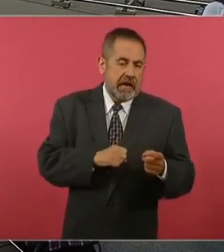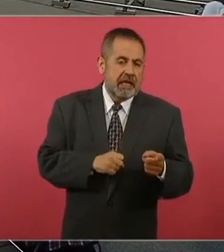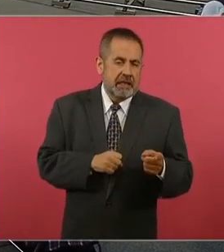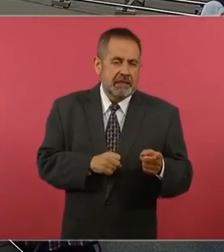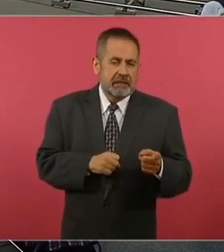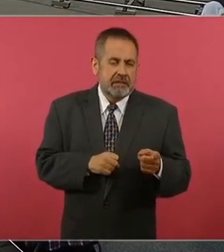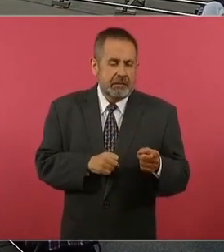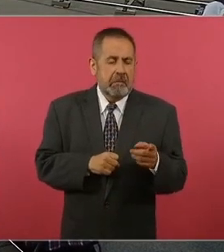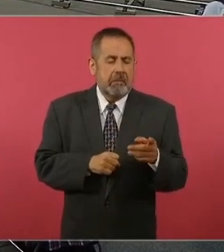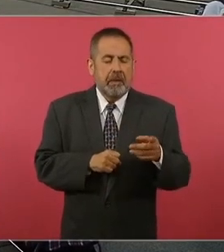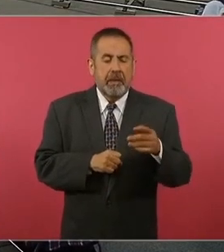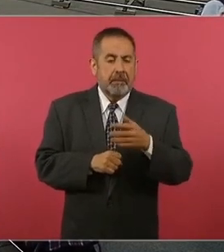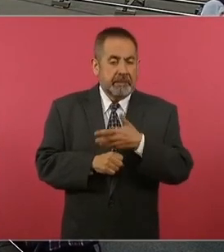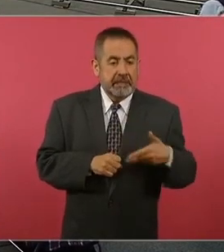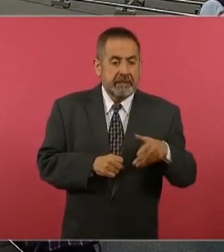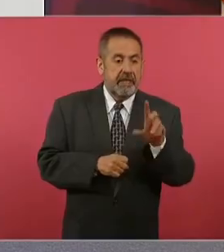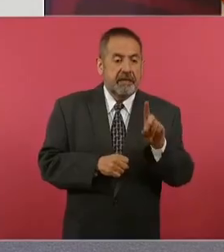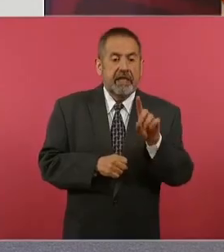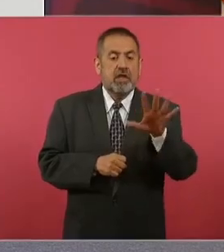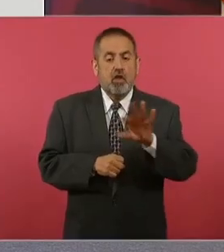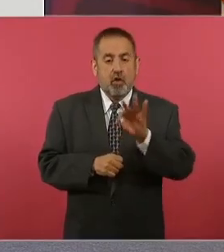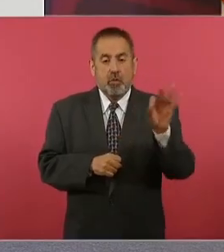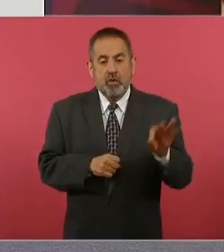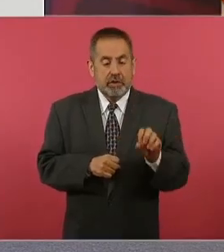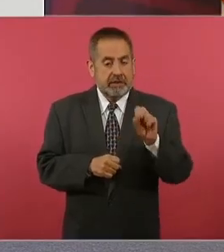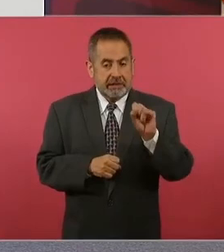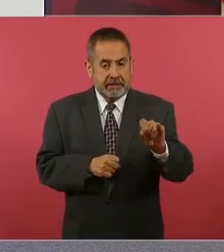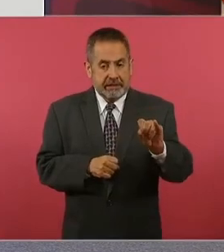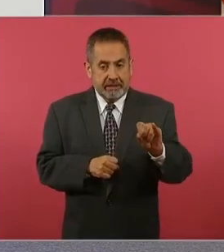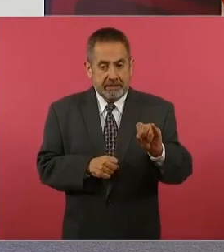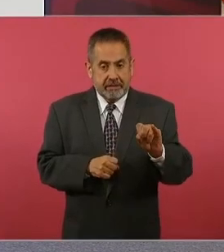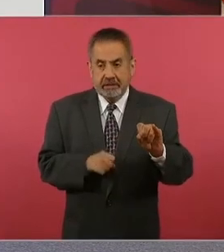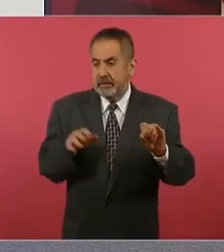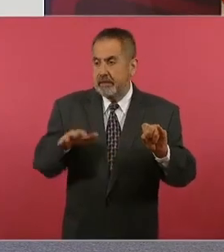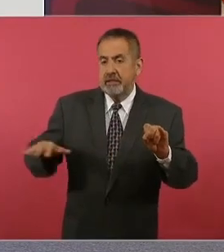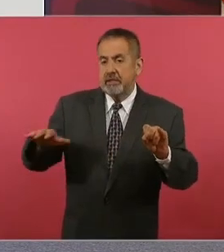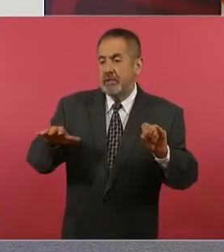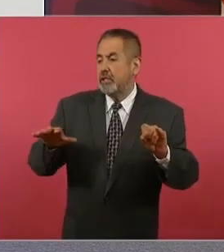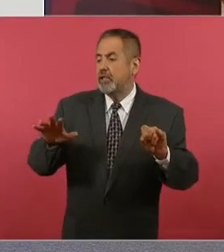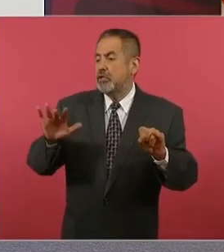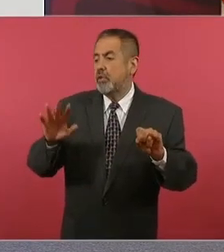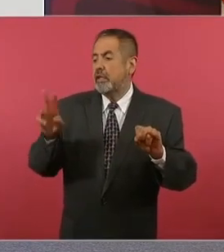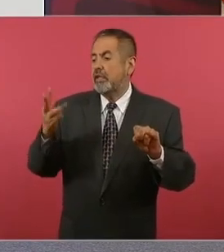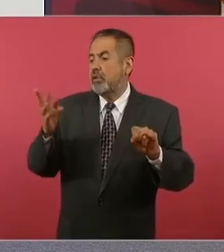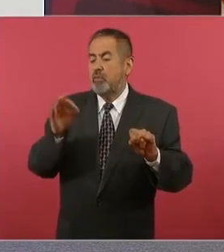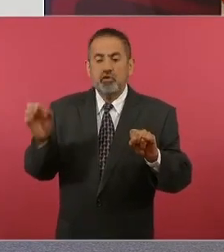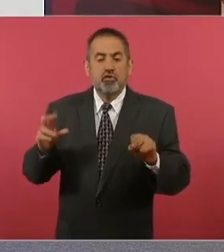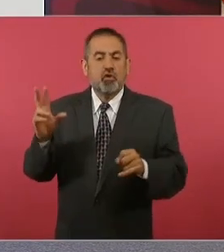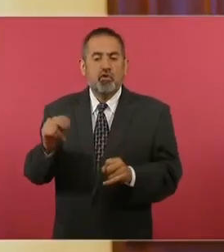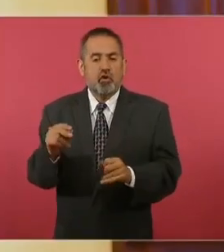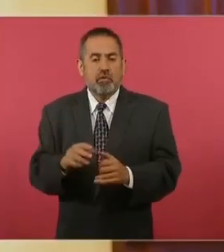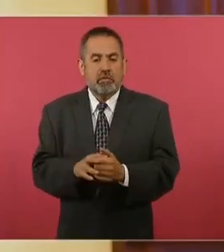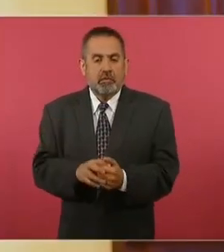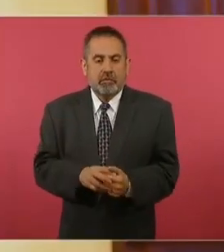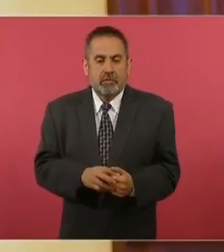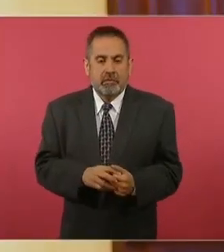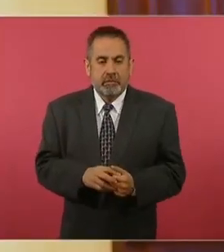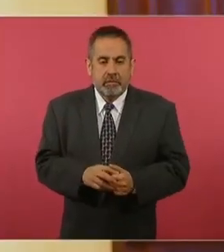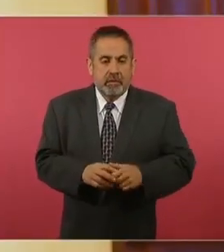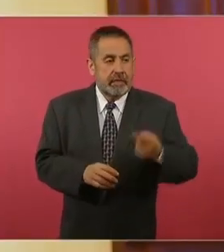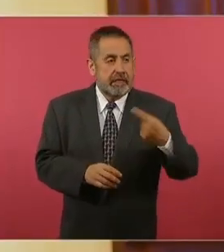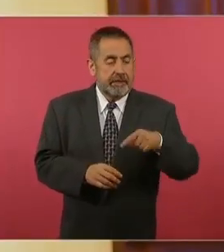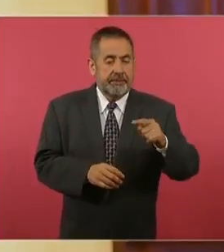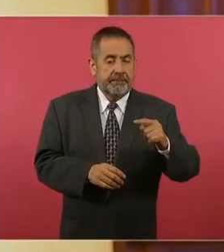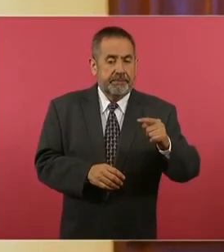Ulf Kristersson, tiene el 35% a favor de los ciudadanos y un 53% de rechazo. Rishi